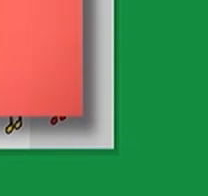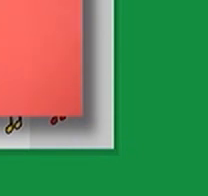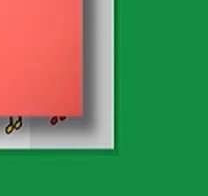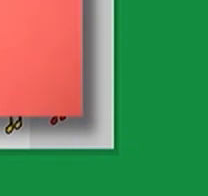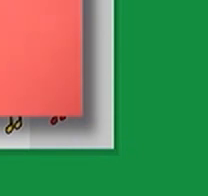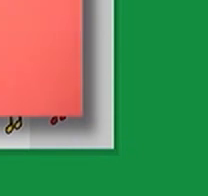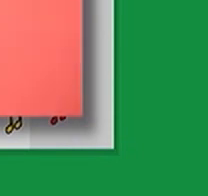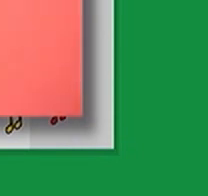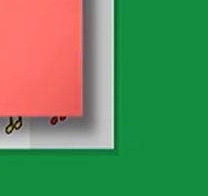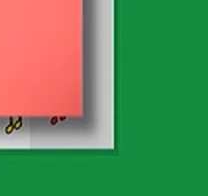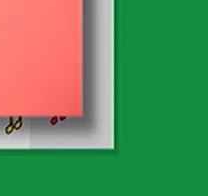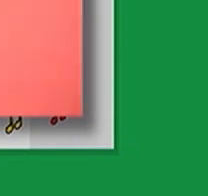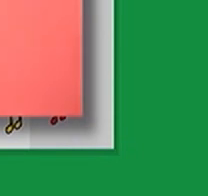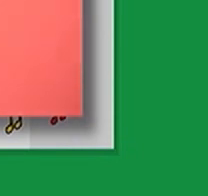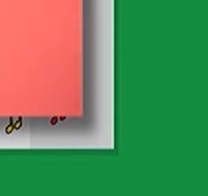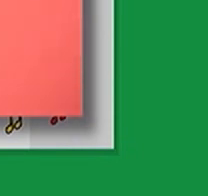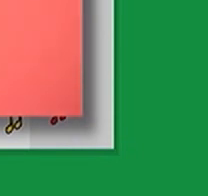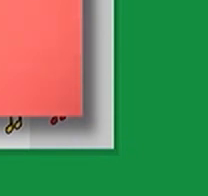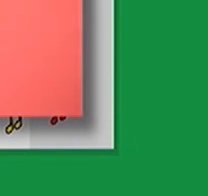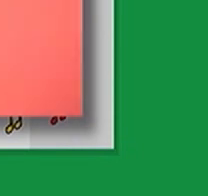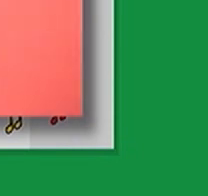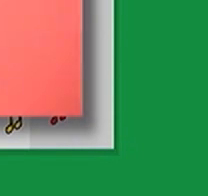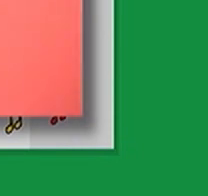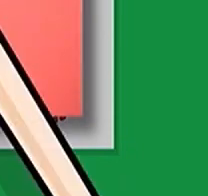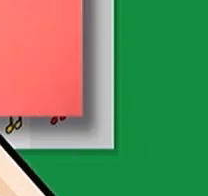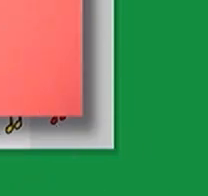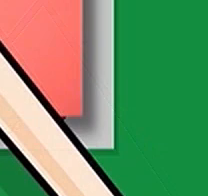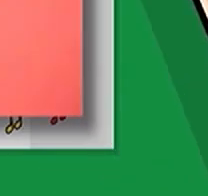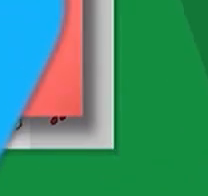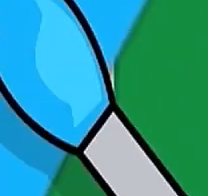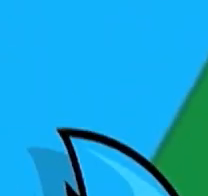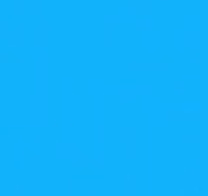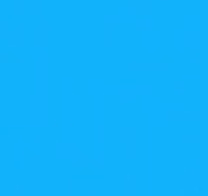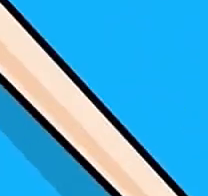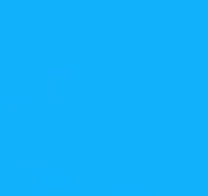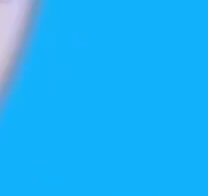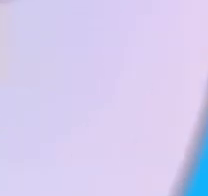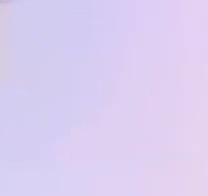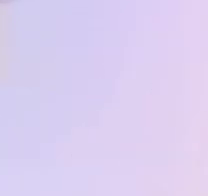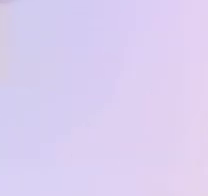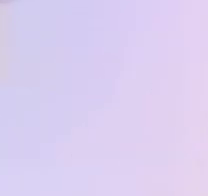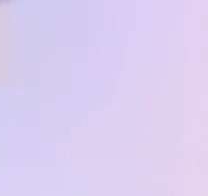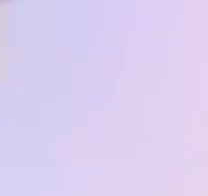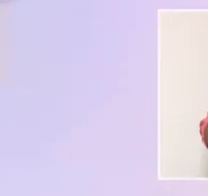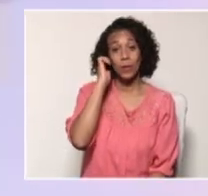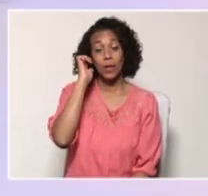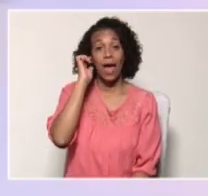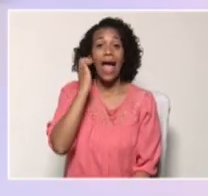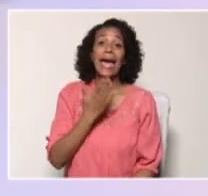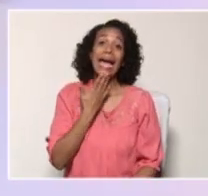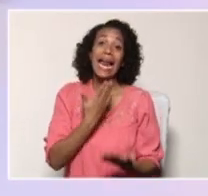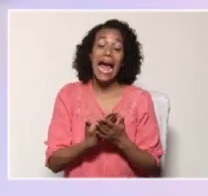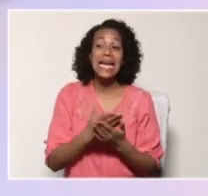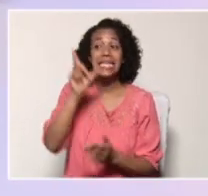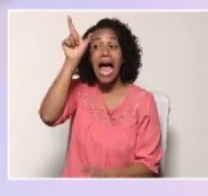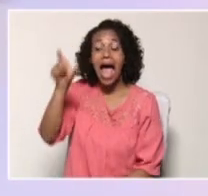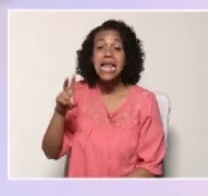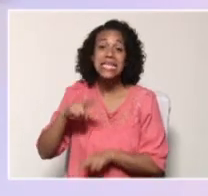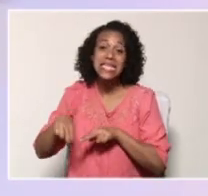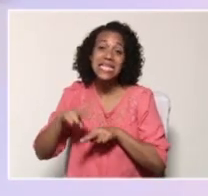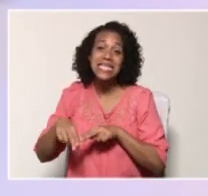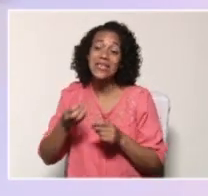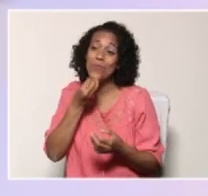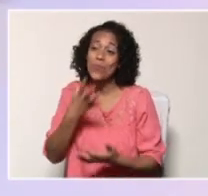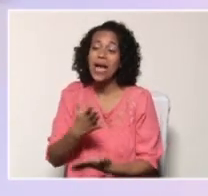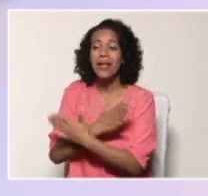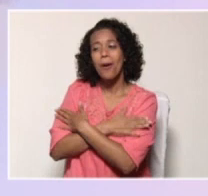Salud. Bueno, muchas gracias Juan Francisco por tu maravillosa